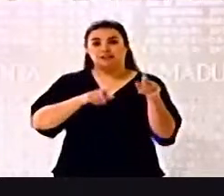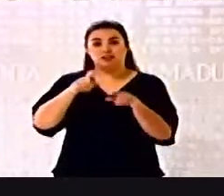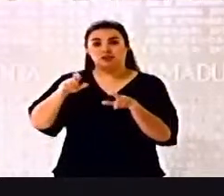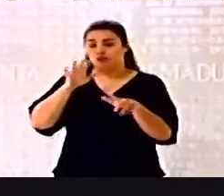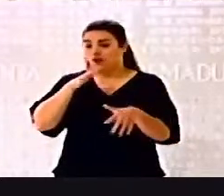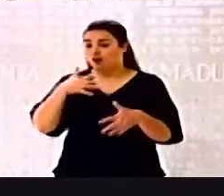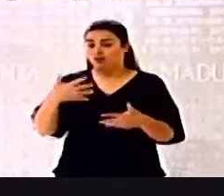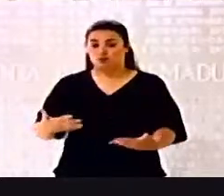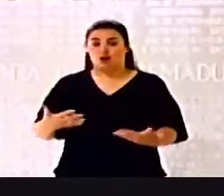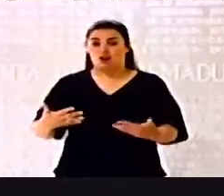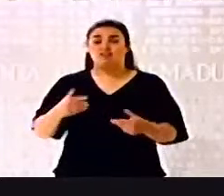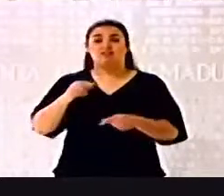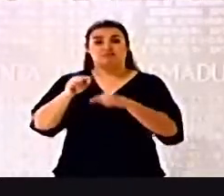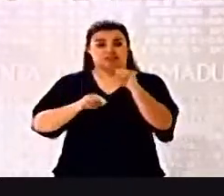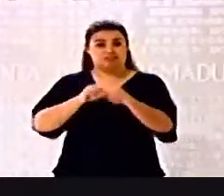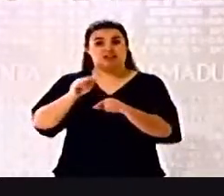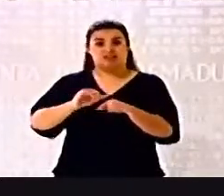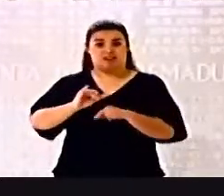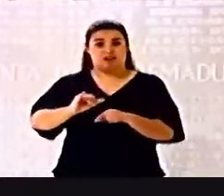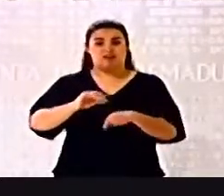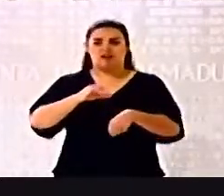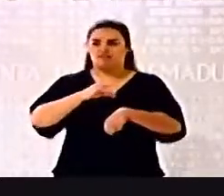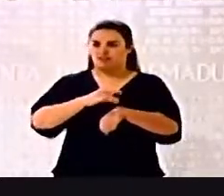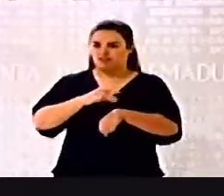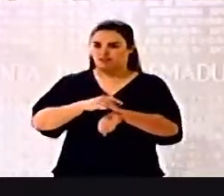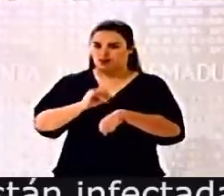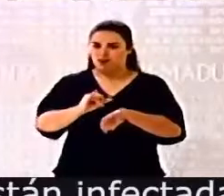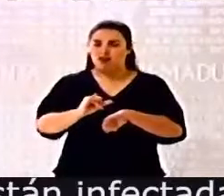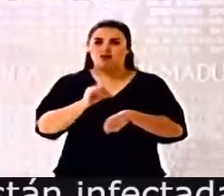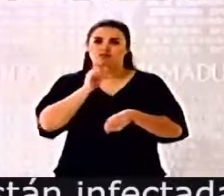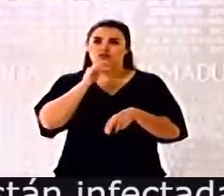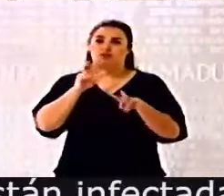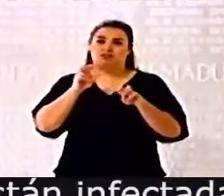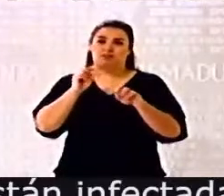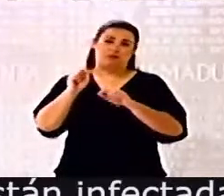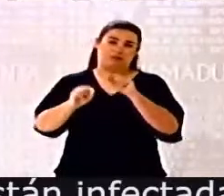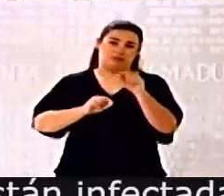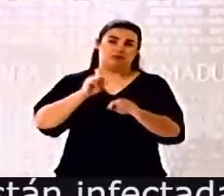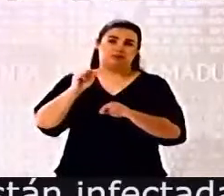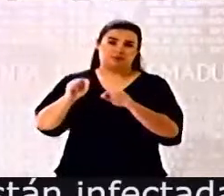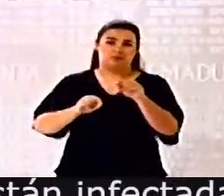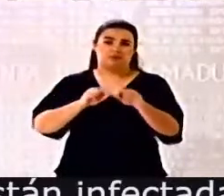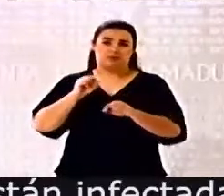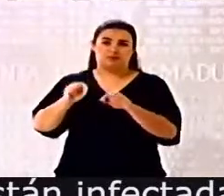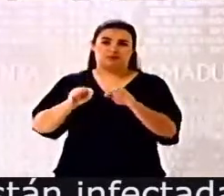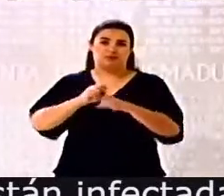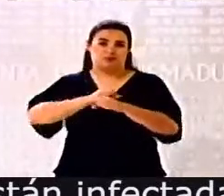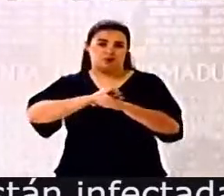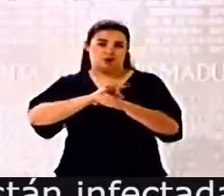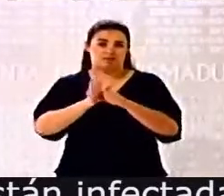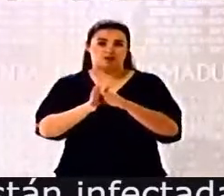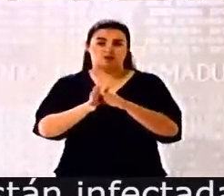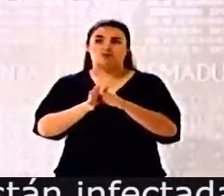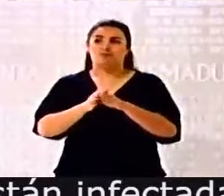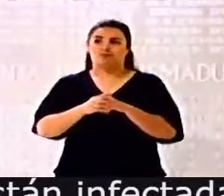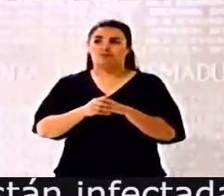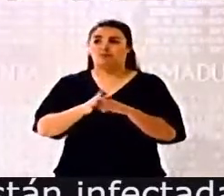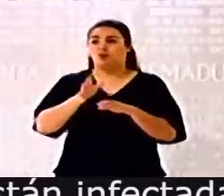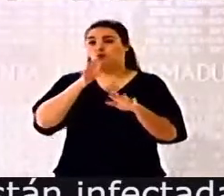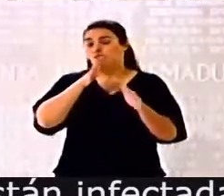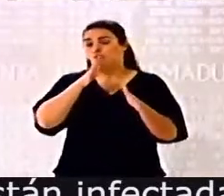mismo están infectadas, que están enfermas por la infección del coronavirus, por